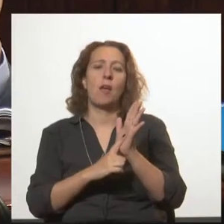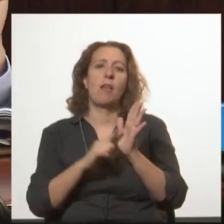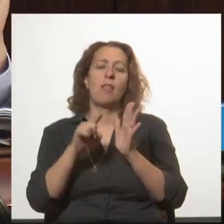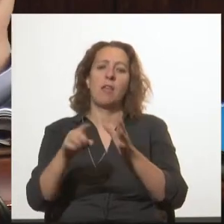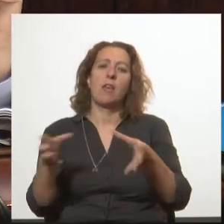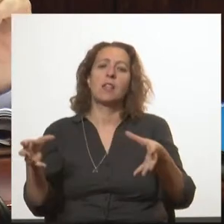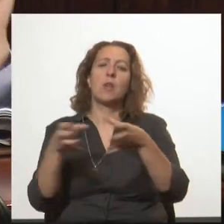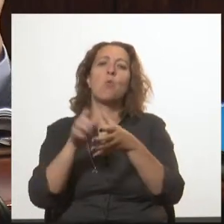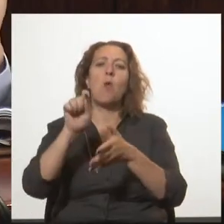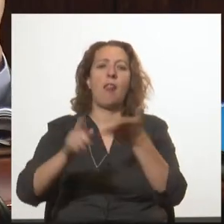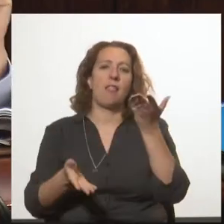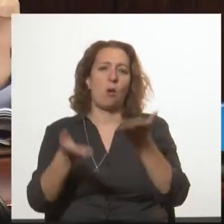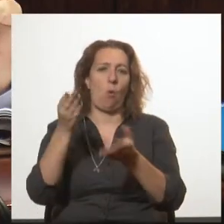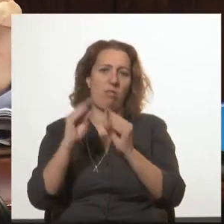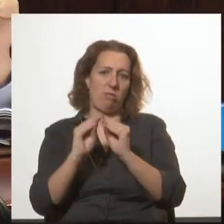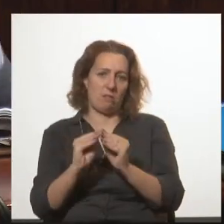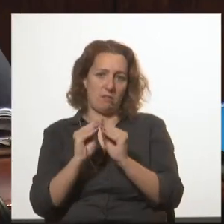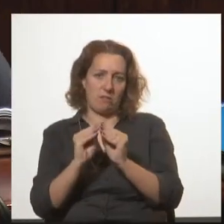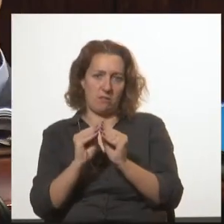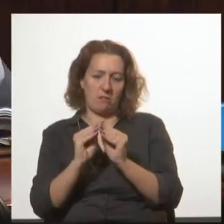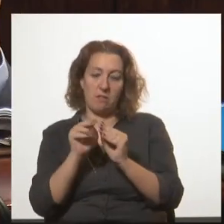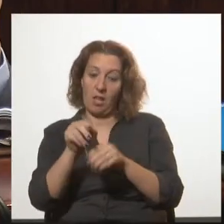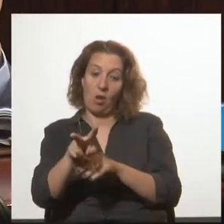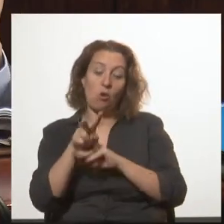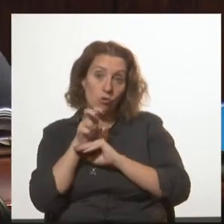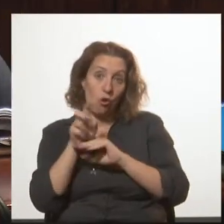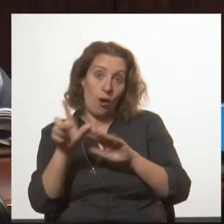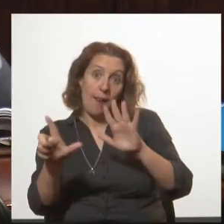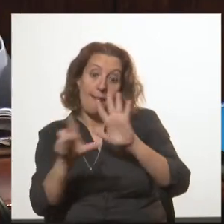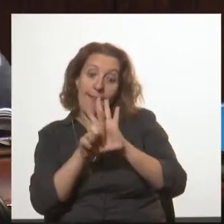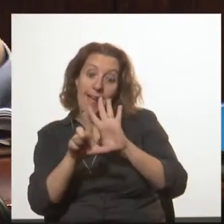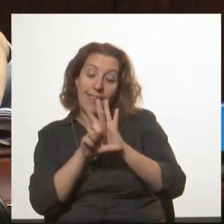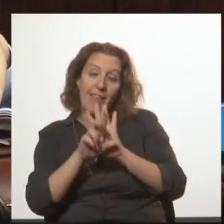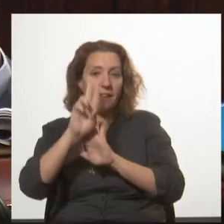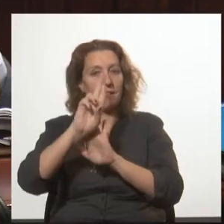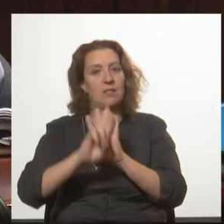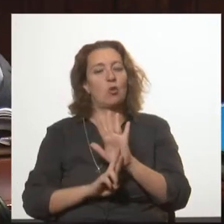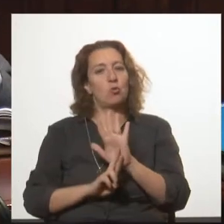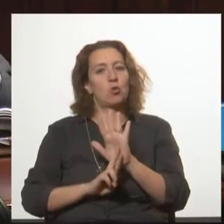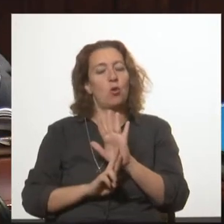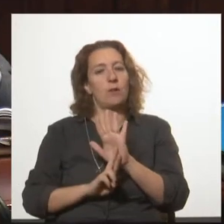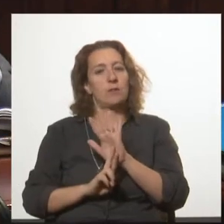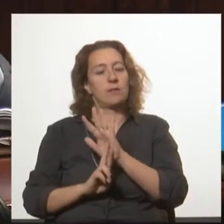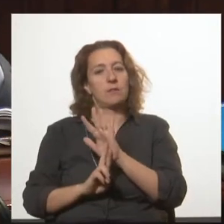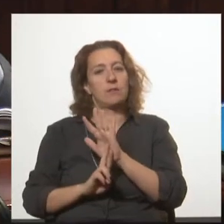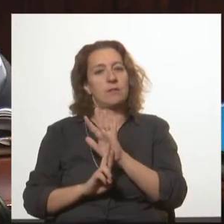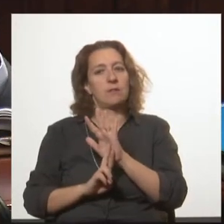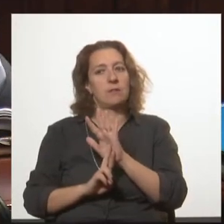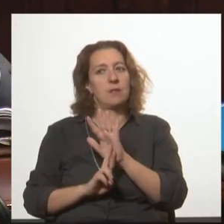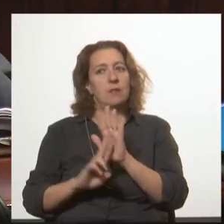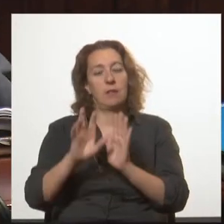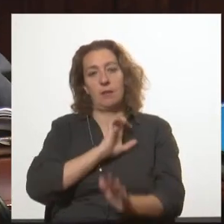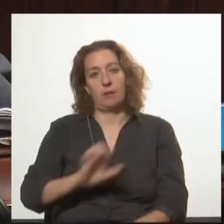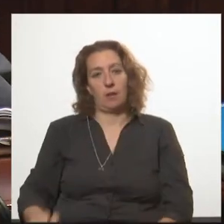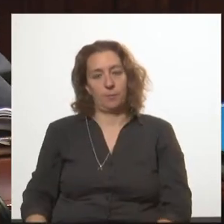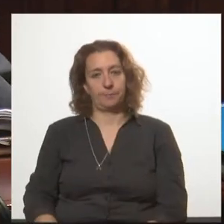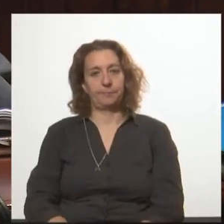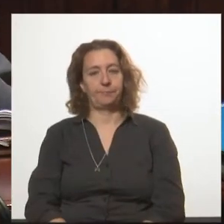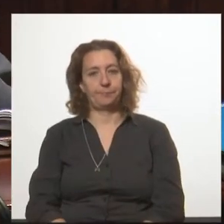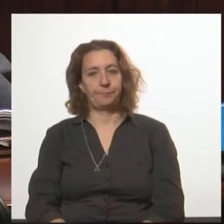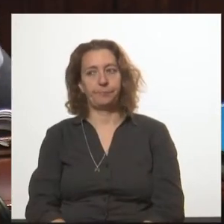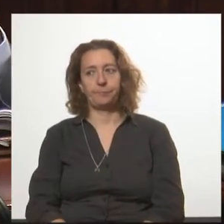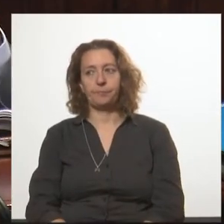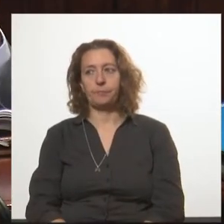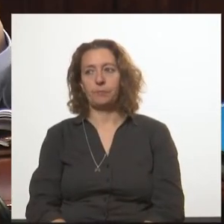contralor que lo que controla en la legalidad de las resoluciones el estado de los organismo el